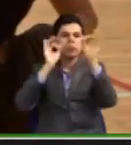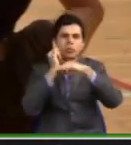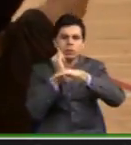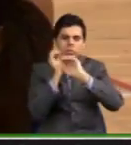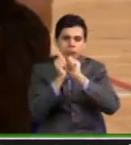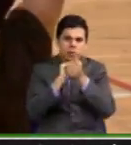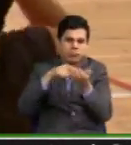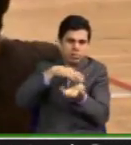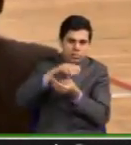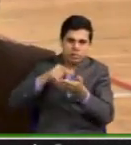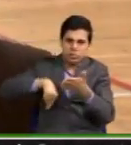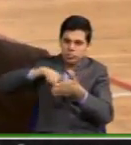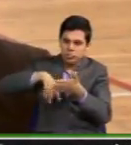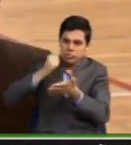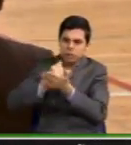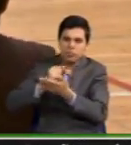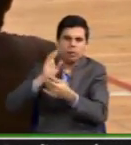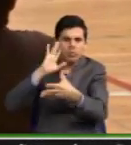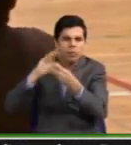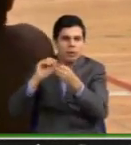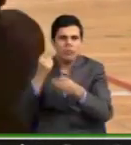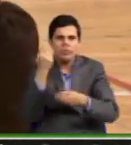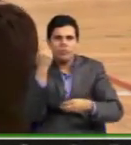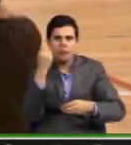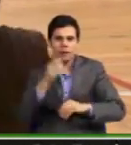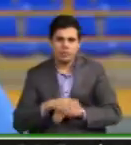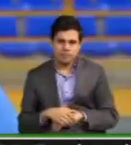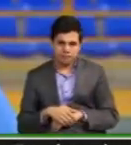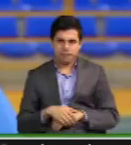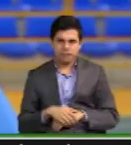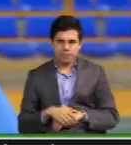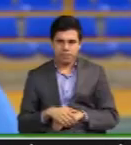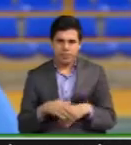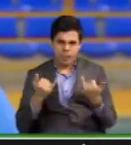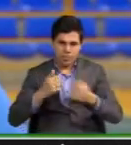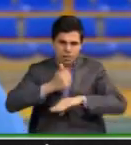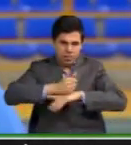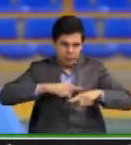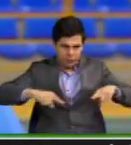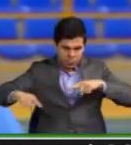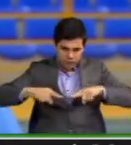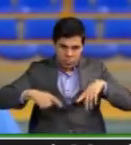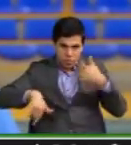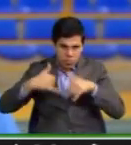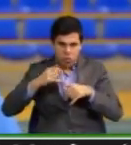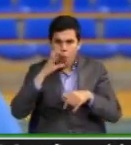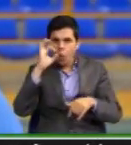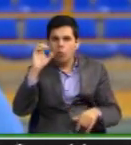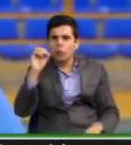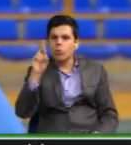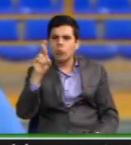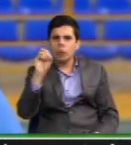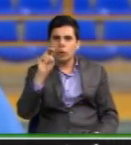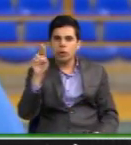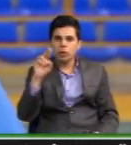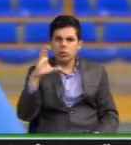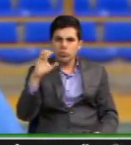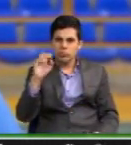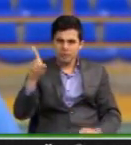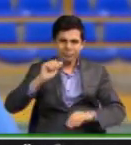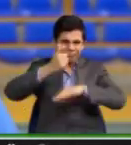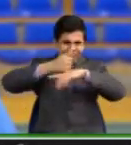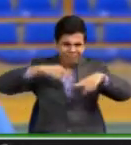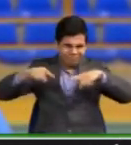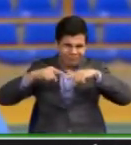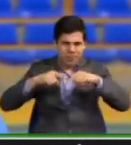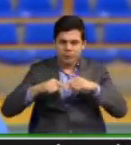Inter Santander. Se pasó una carta formal al coordinador de los Juegos, al doctor Orozco, y pues